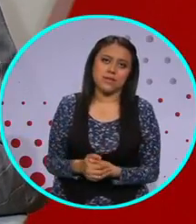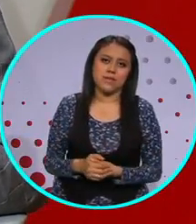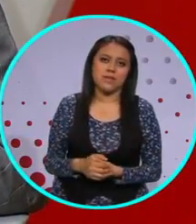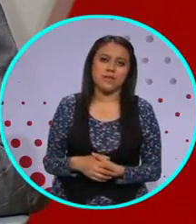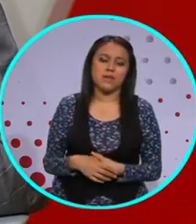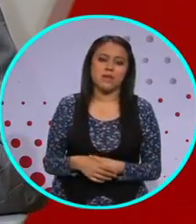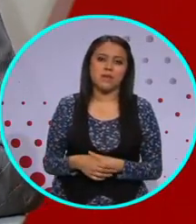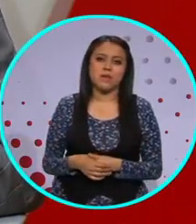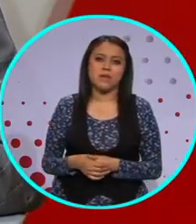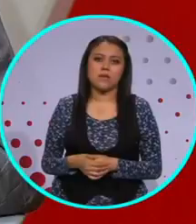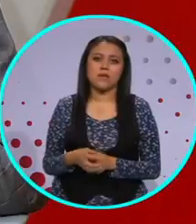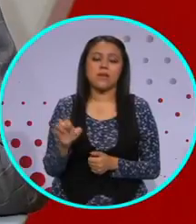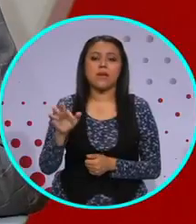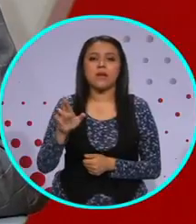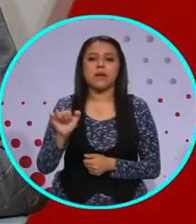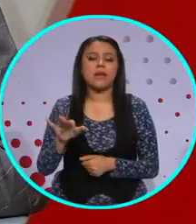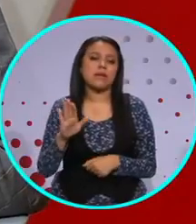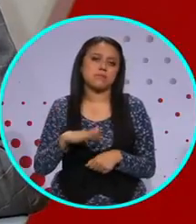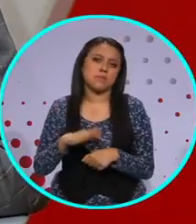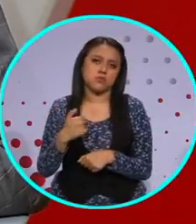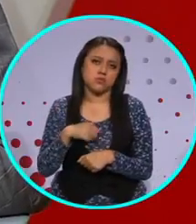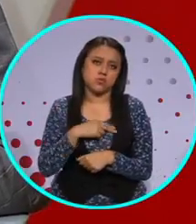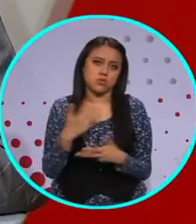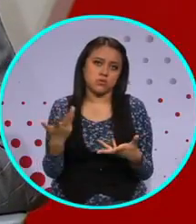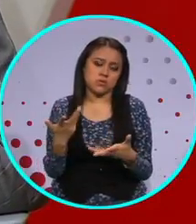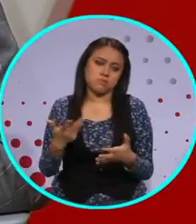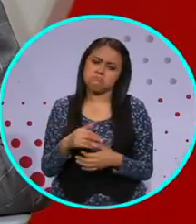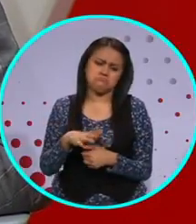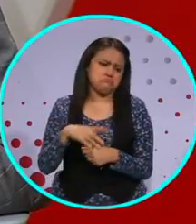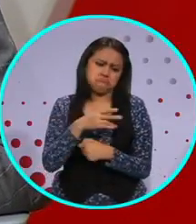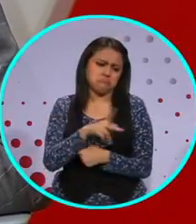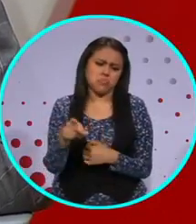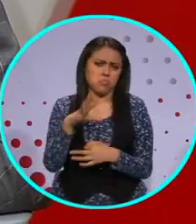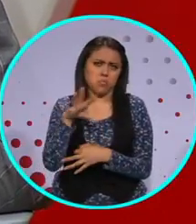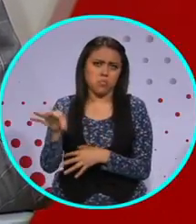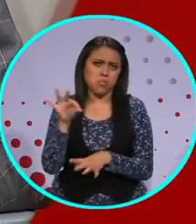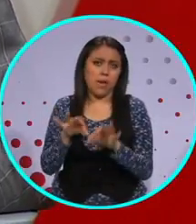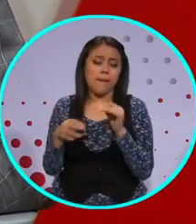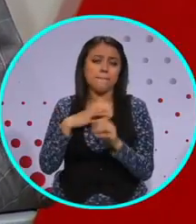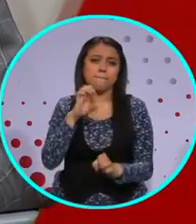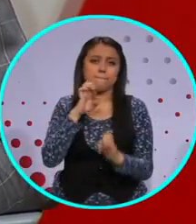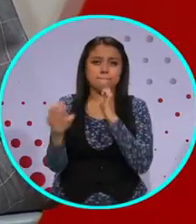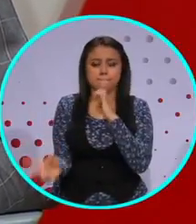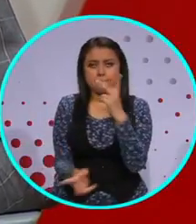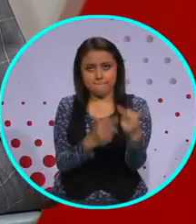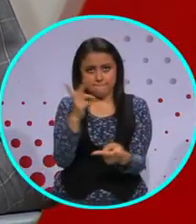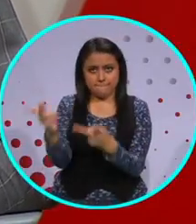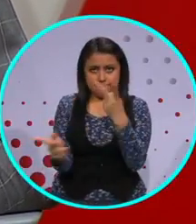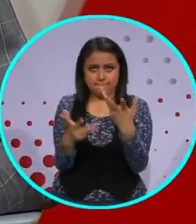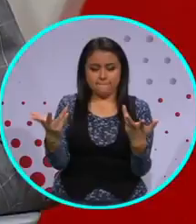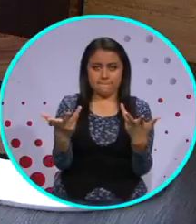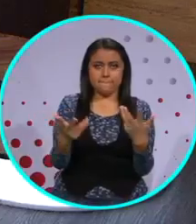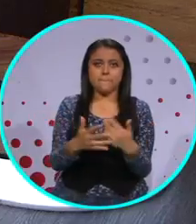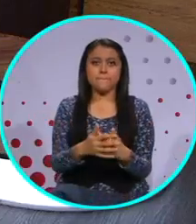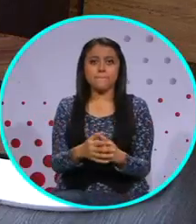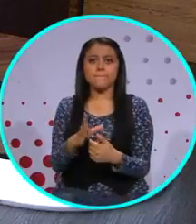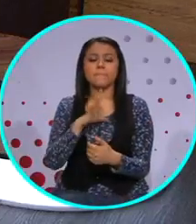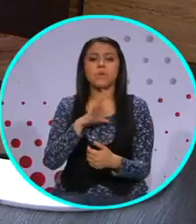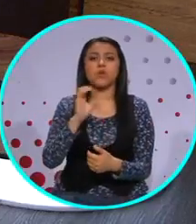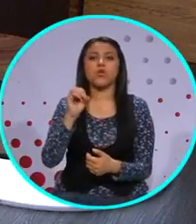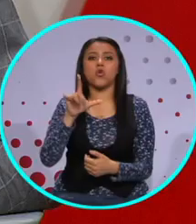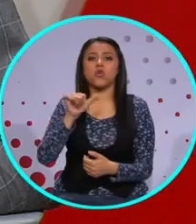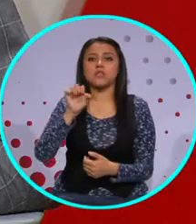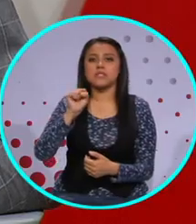de las que hacemos la mayoría de las de las formas pero éstas en específico son entrevistas telefónicas y ahí tenemos un call center